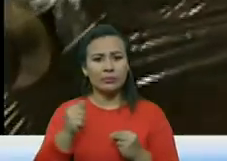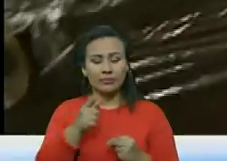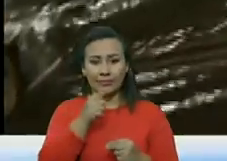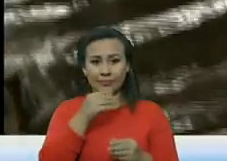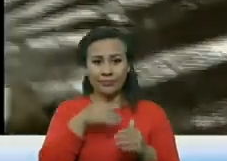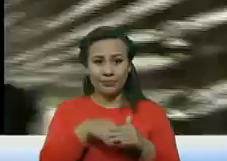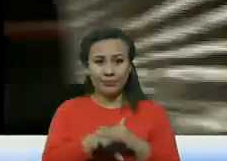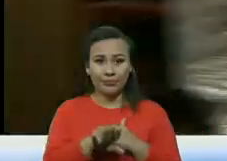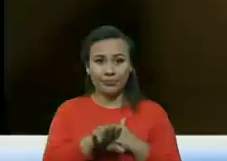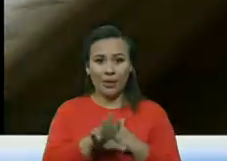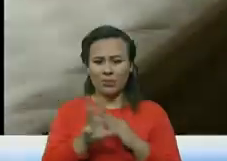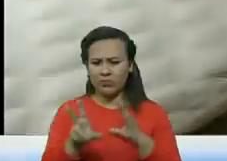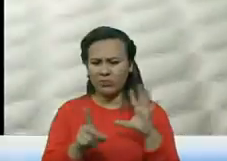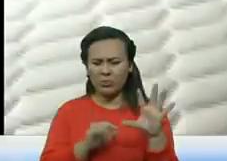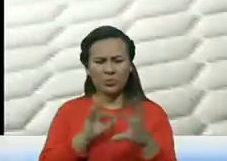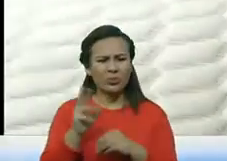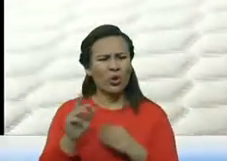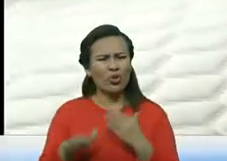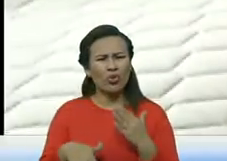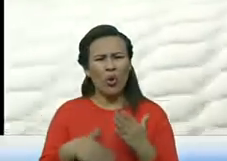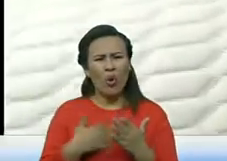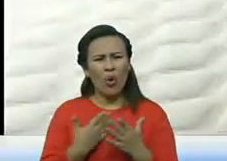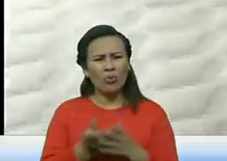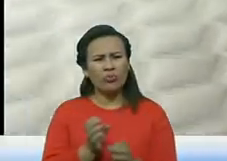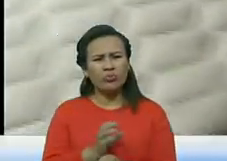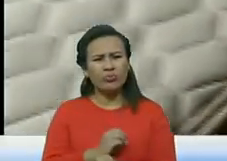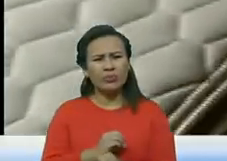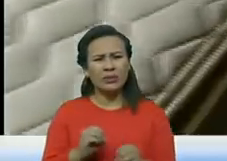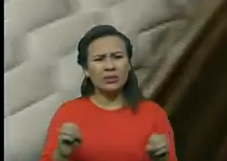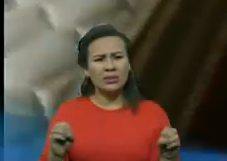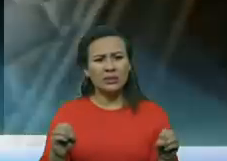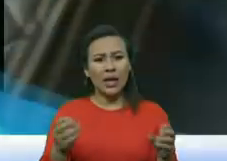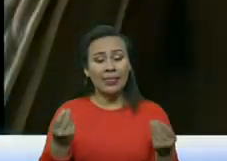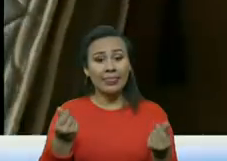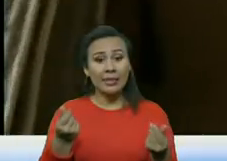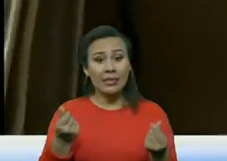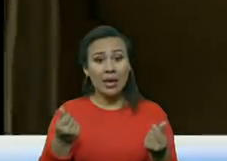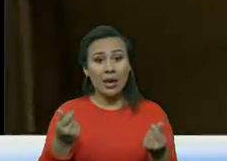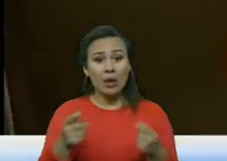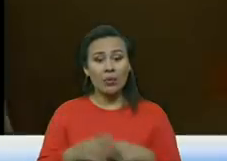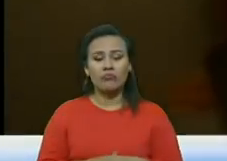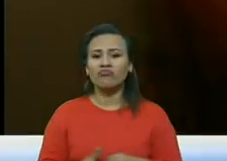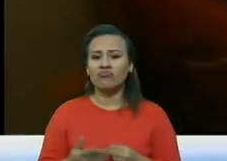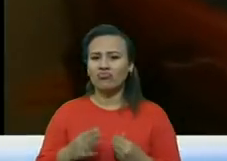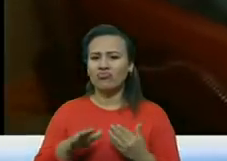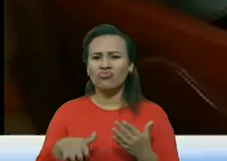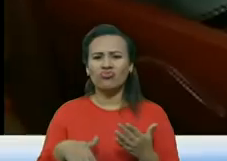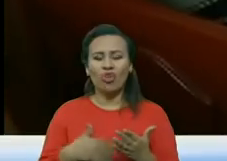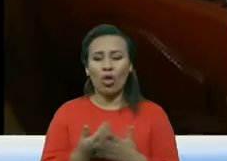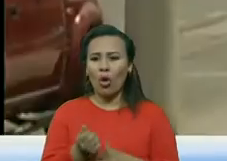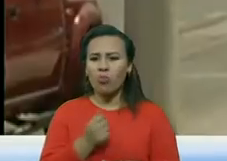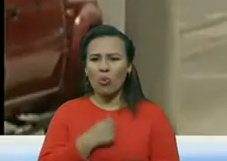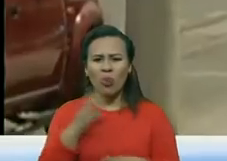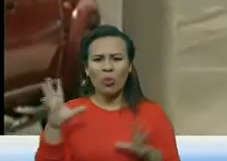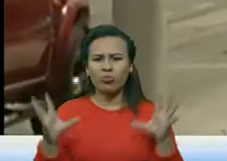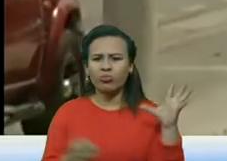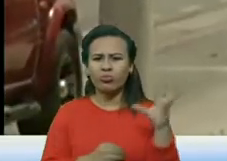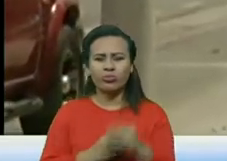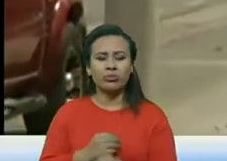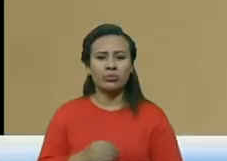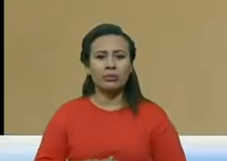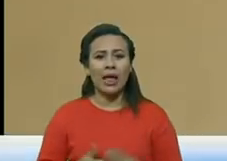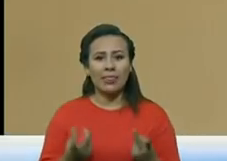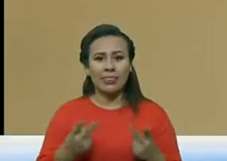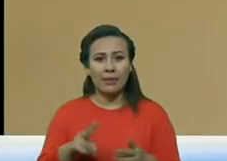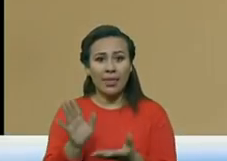ingresaron, rebuscaron por todos lados, se llevaron dinero en efectivo y todo lo que pudieron. De ahí se llevaron